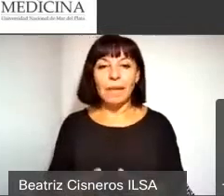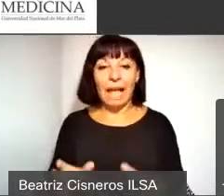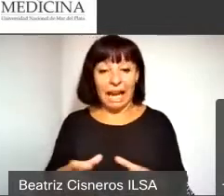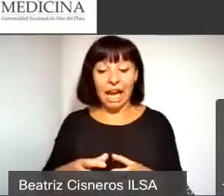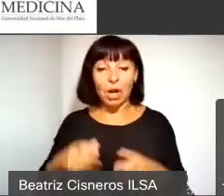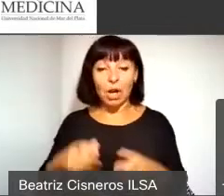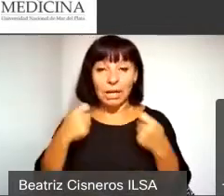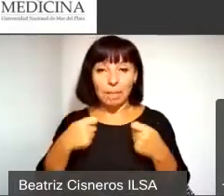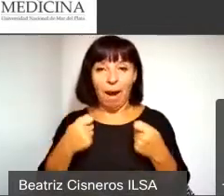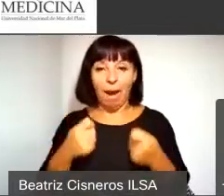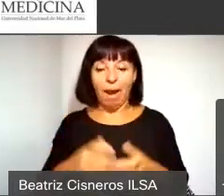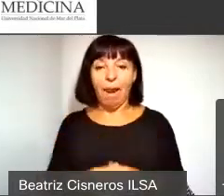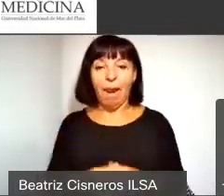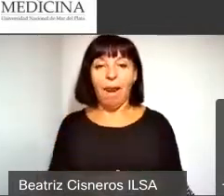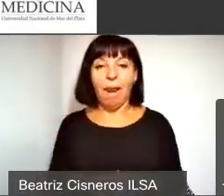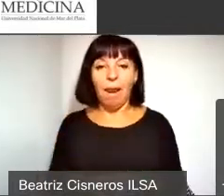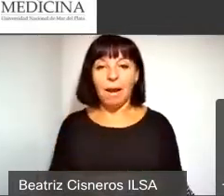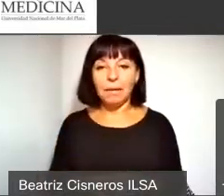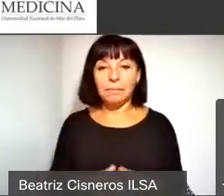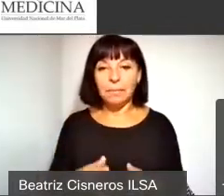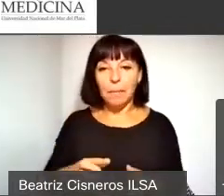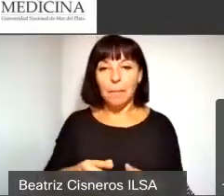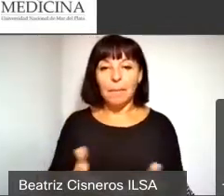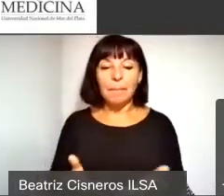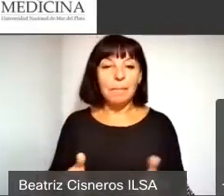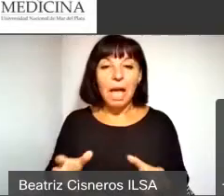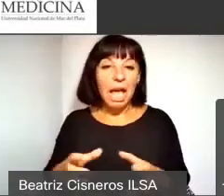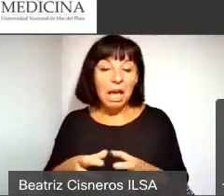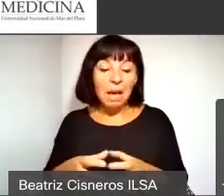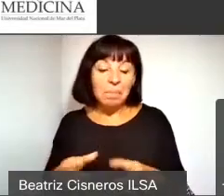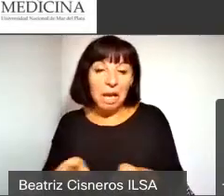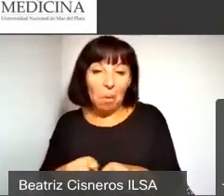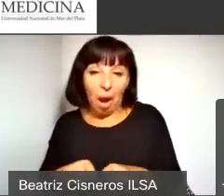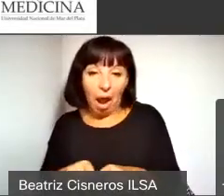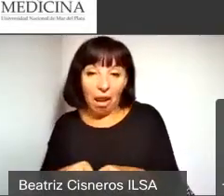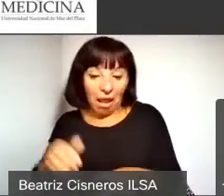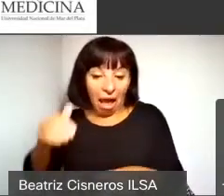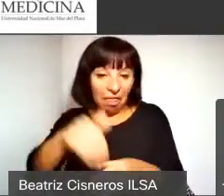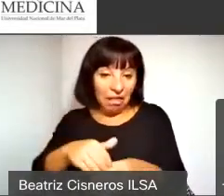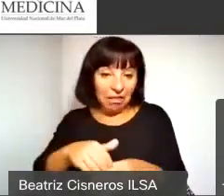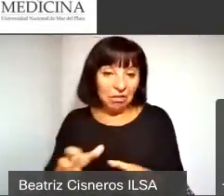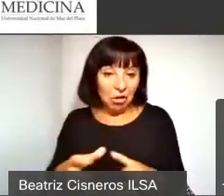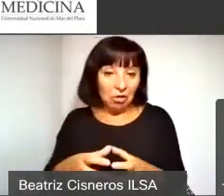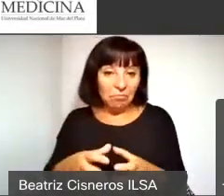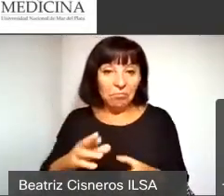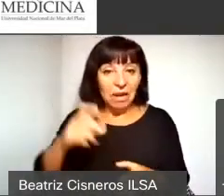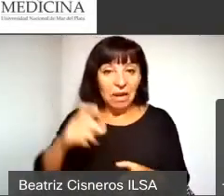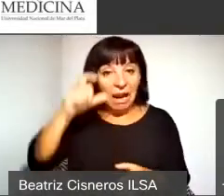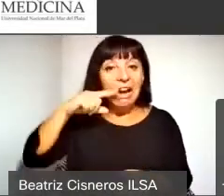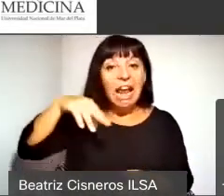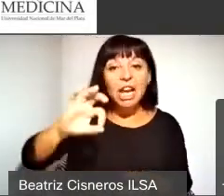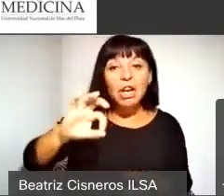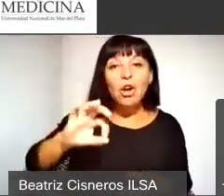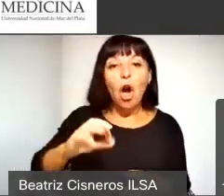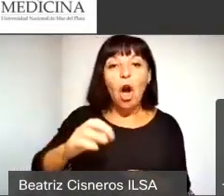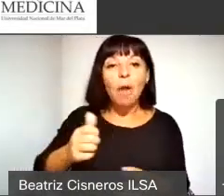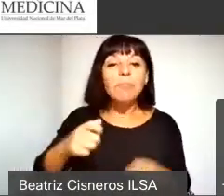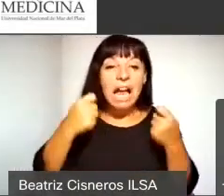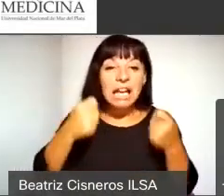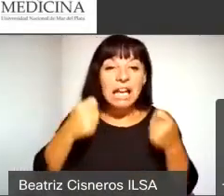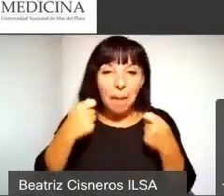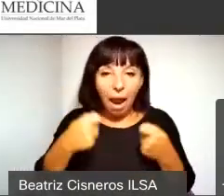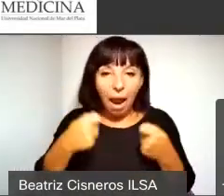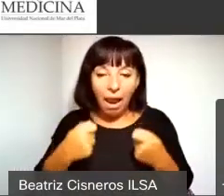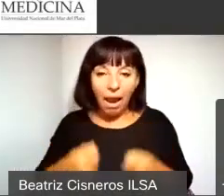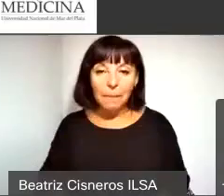como una esponja, así como un porífero o un celenterado, el hombre está dentro del mismo reino, si nos ajustamos a esta